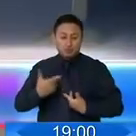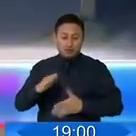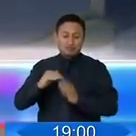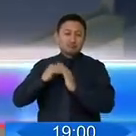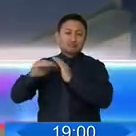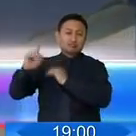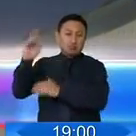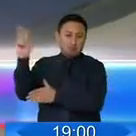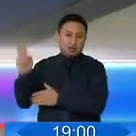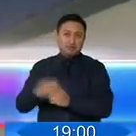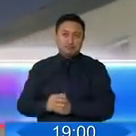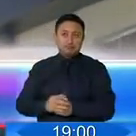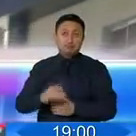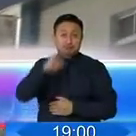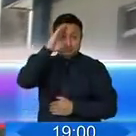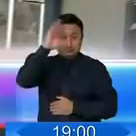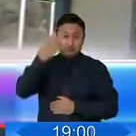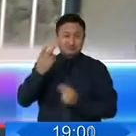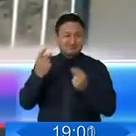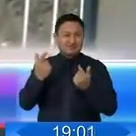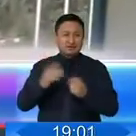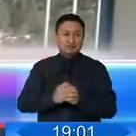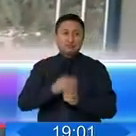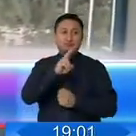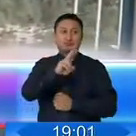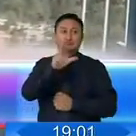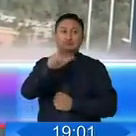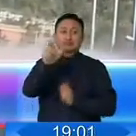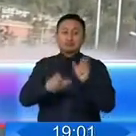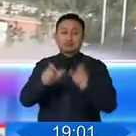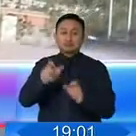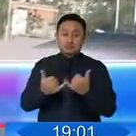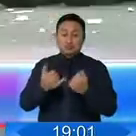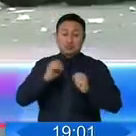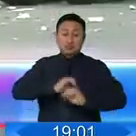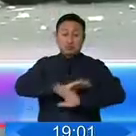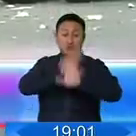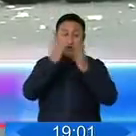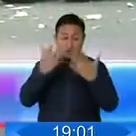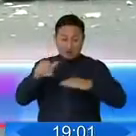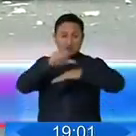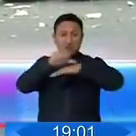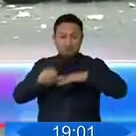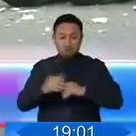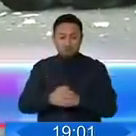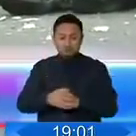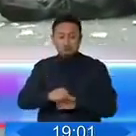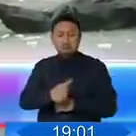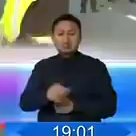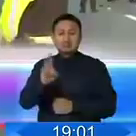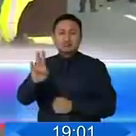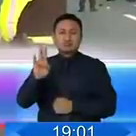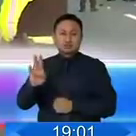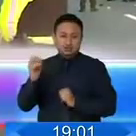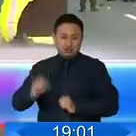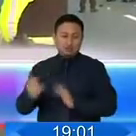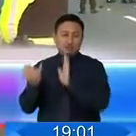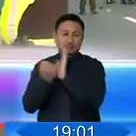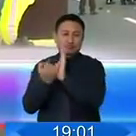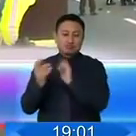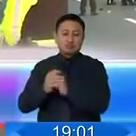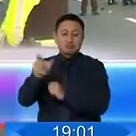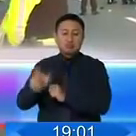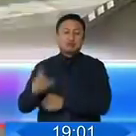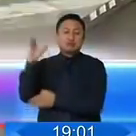trabajo en medicina legal fue arduo. Las autopsias a los 23 cuerpos terminaron en la madrugada. Otros 7 cadáveres también fueron identificados. Eran